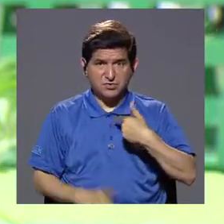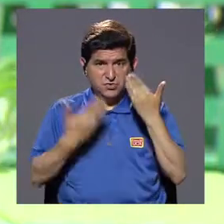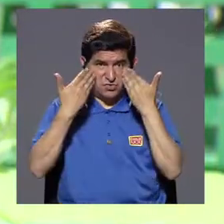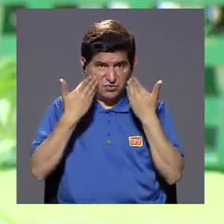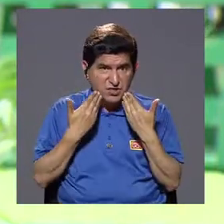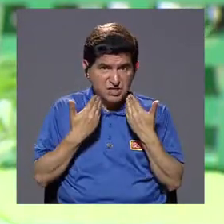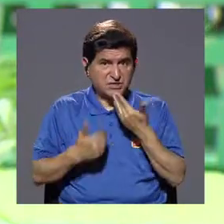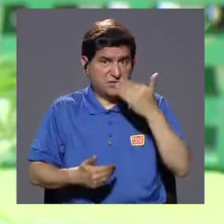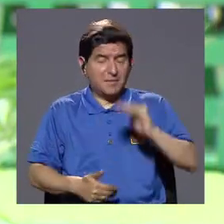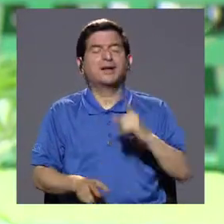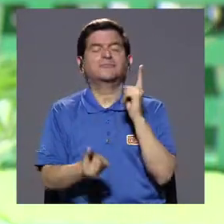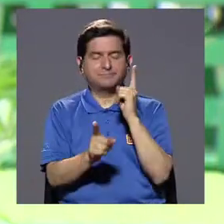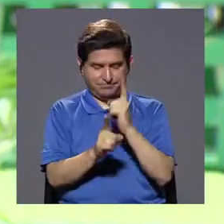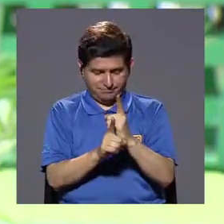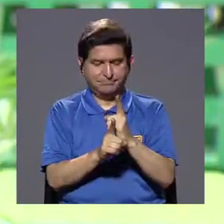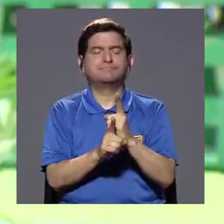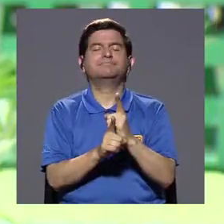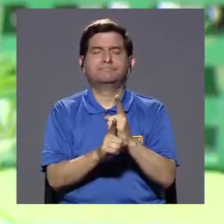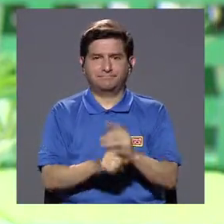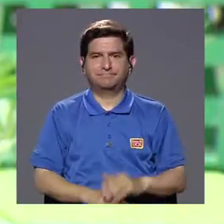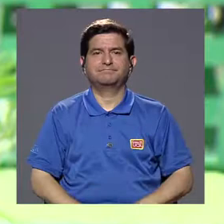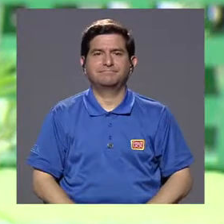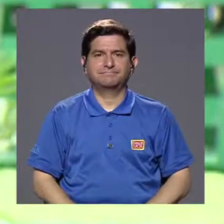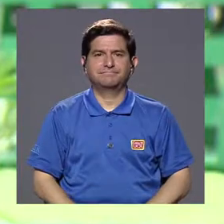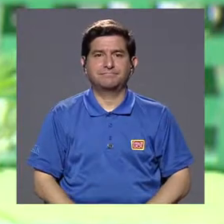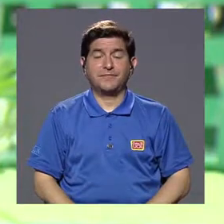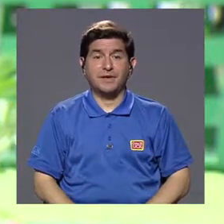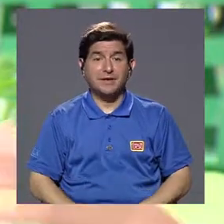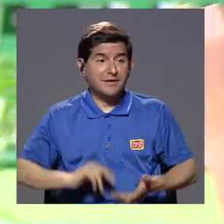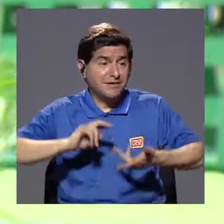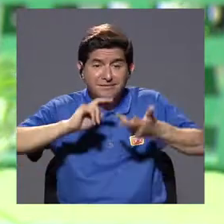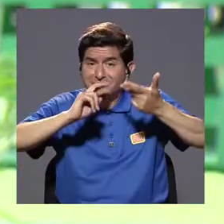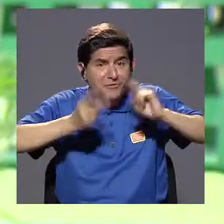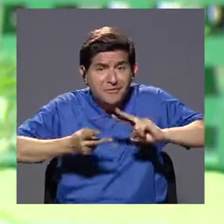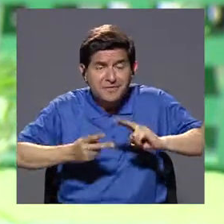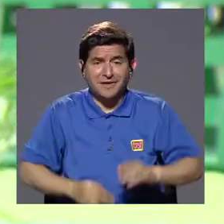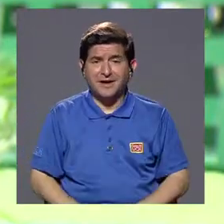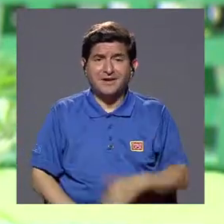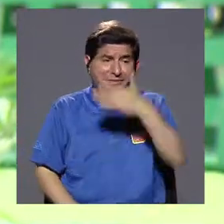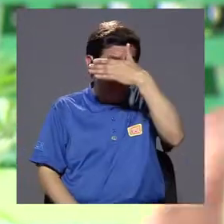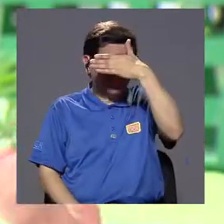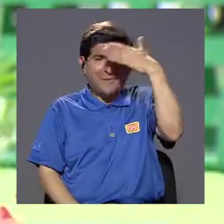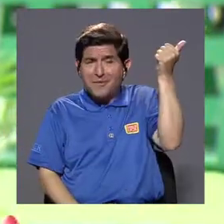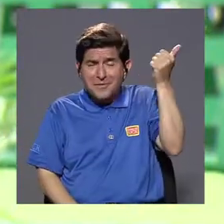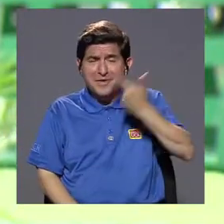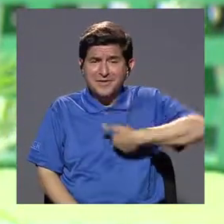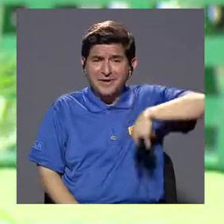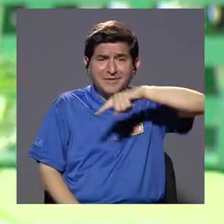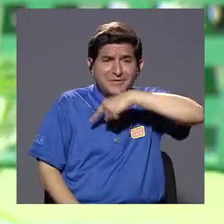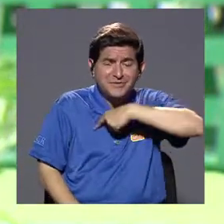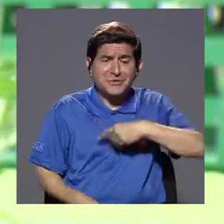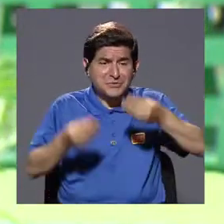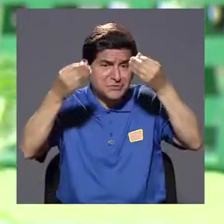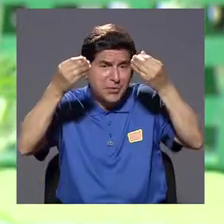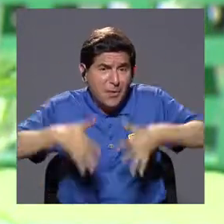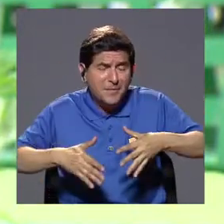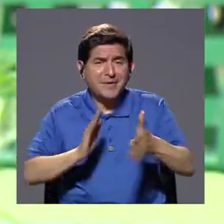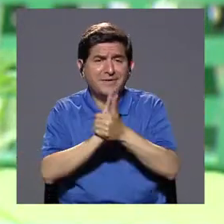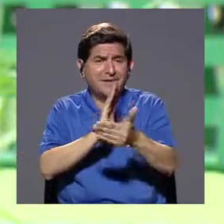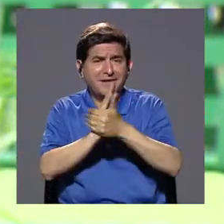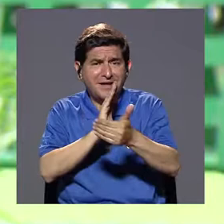cuando más bien se nos ha olvidado mucho hemos perdido mucho esas capacidades de creación de